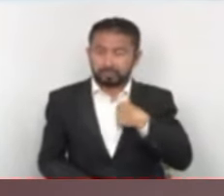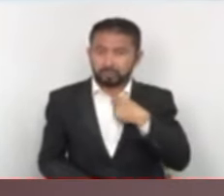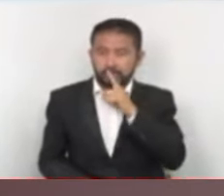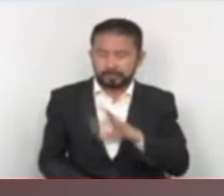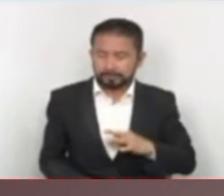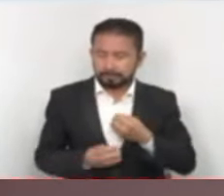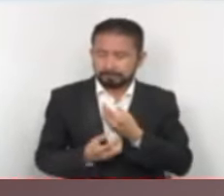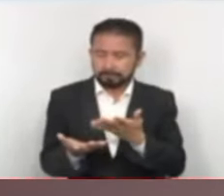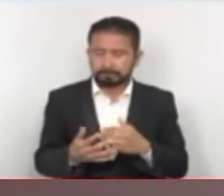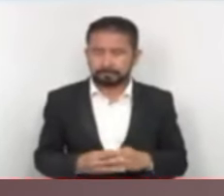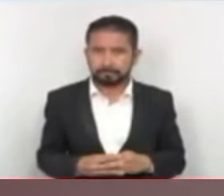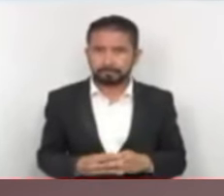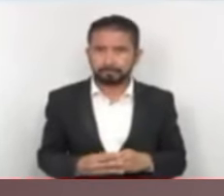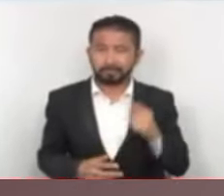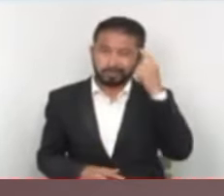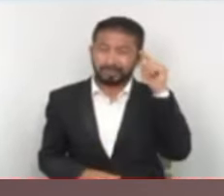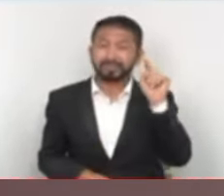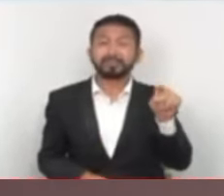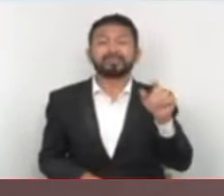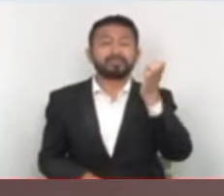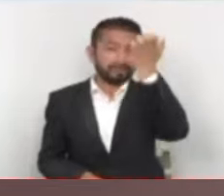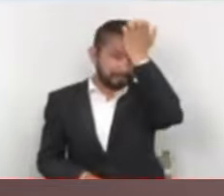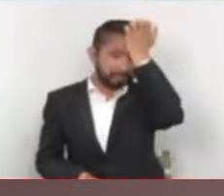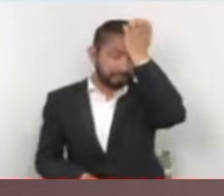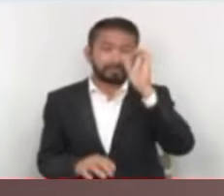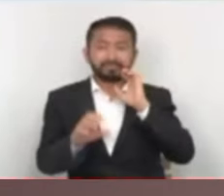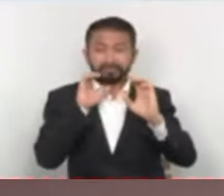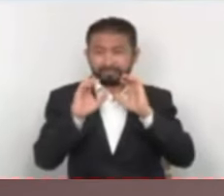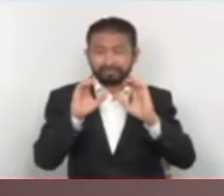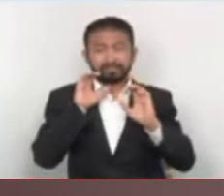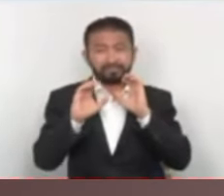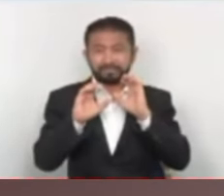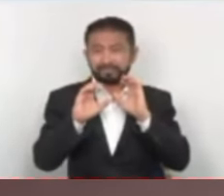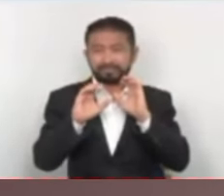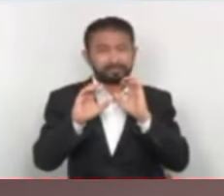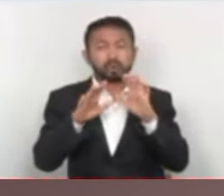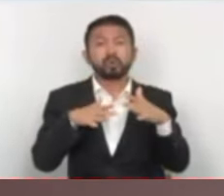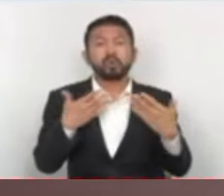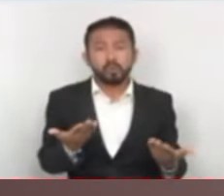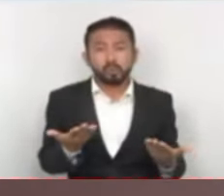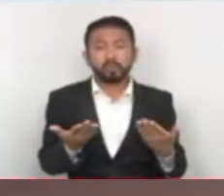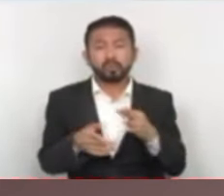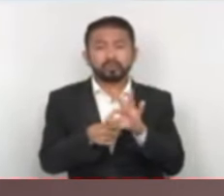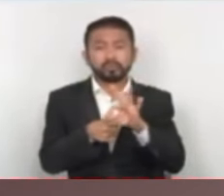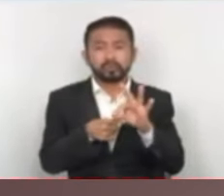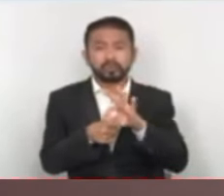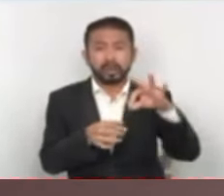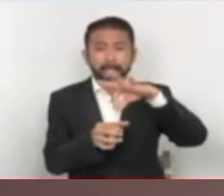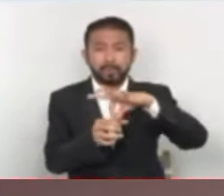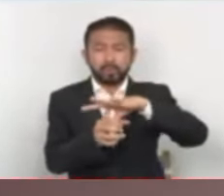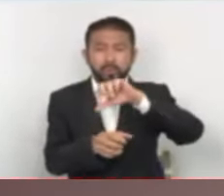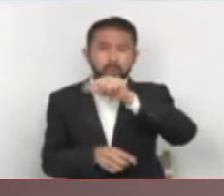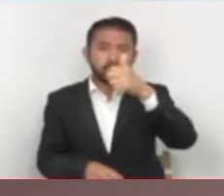humilde, creo que ahí sí fue muy débil en la parte de comunicar cómo iba a funcionar el voto en el